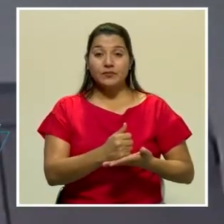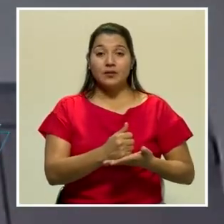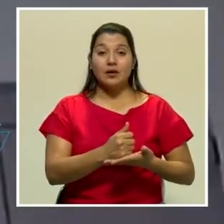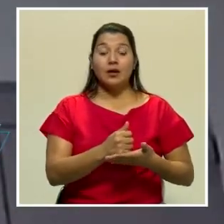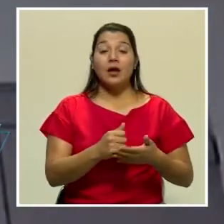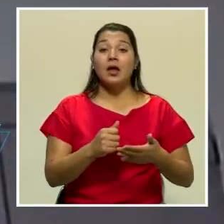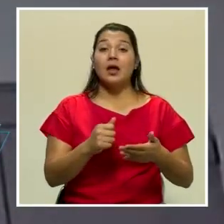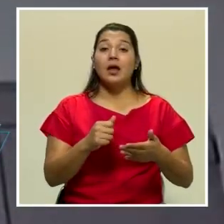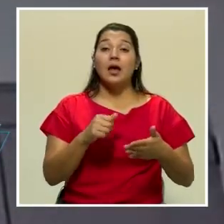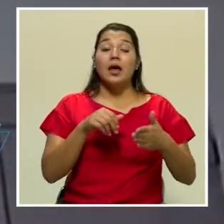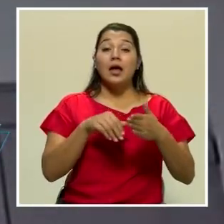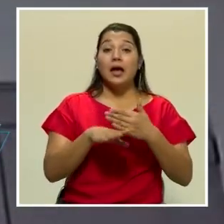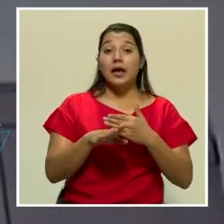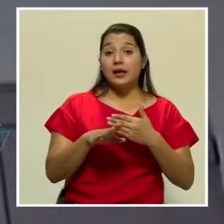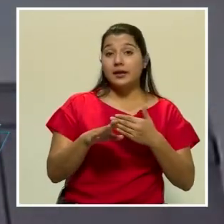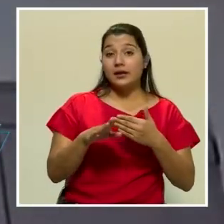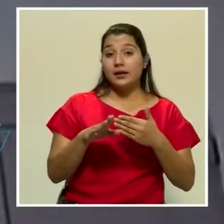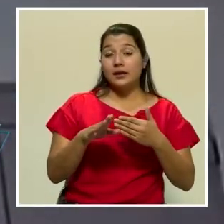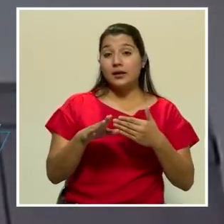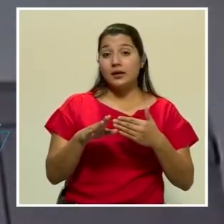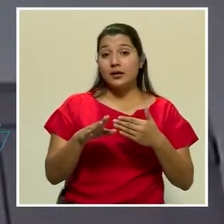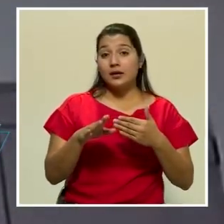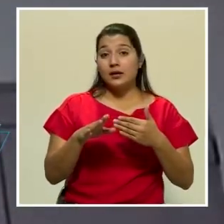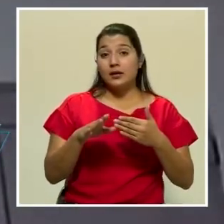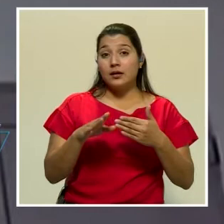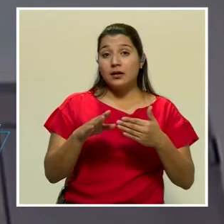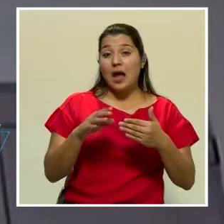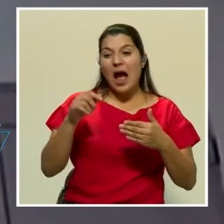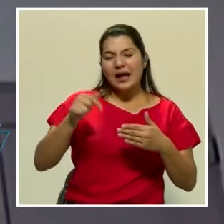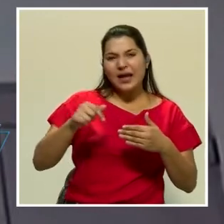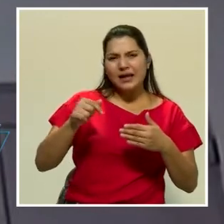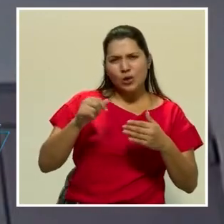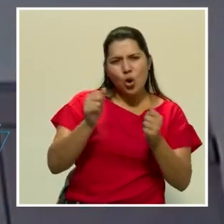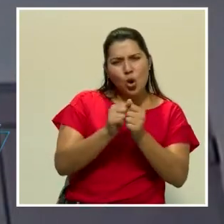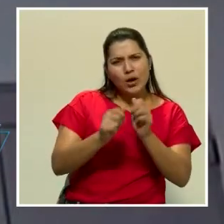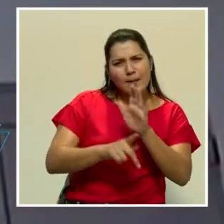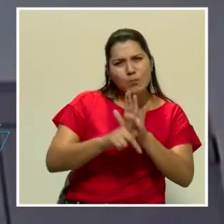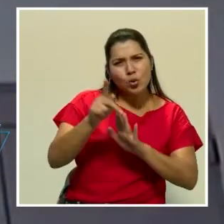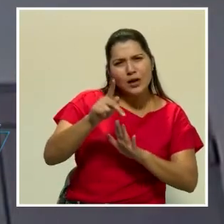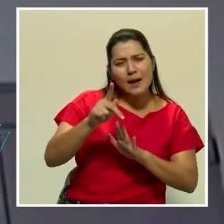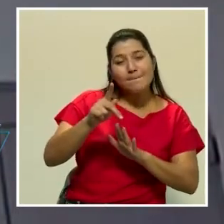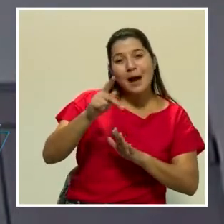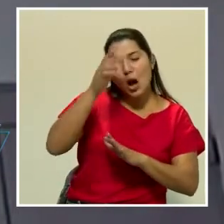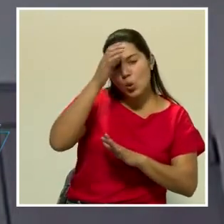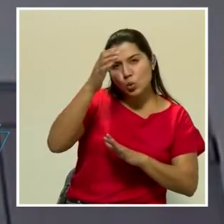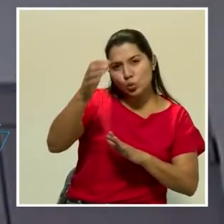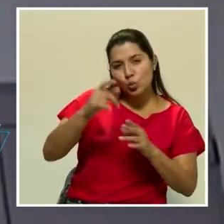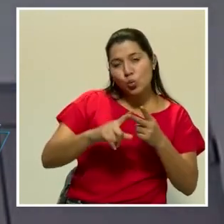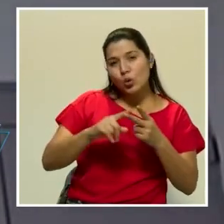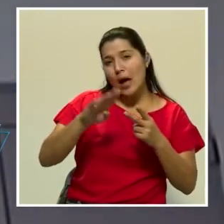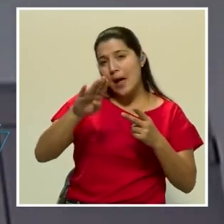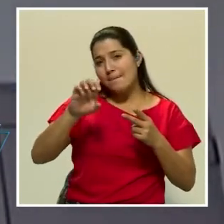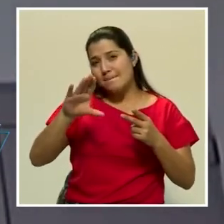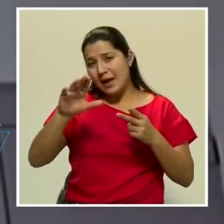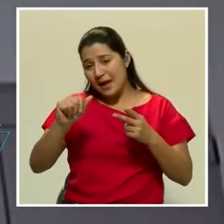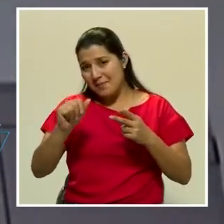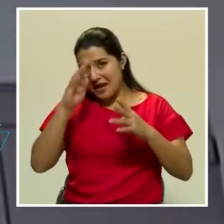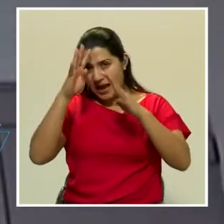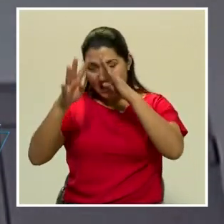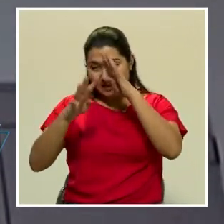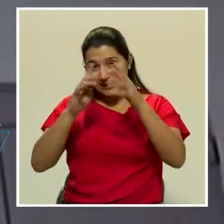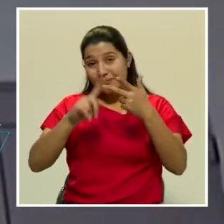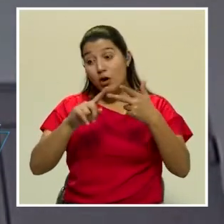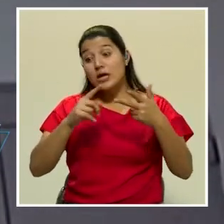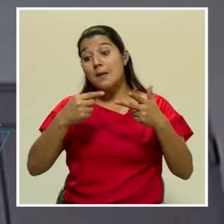alcance con lo que hemos sacado ya del programa Aquí Cultura, becas creativas y una próxima a anunciarse que